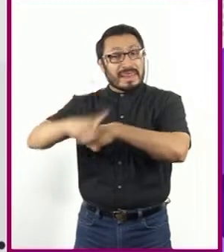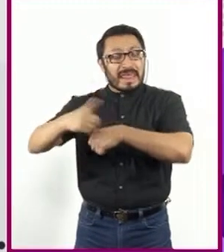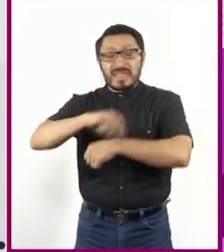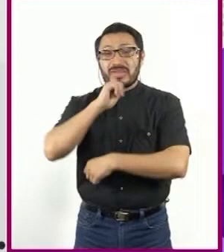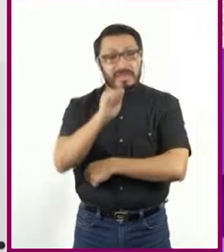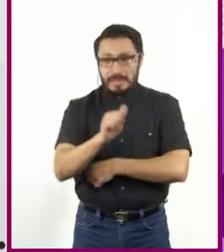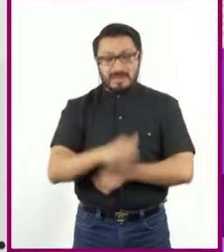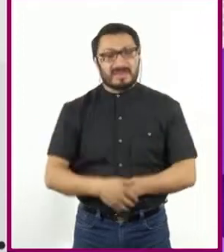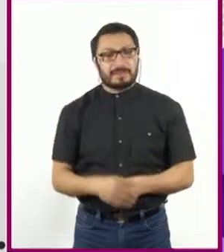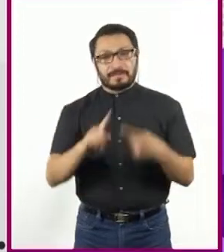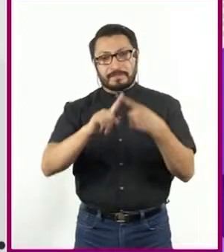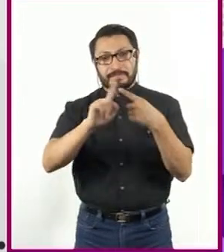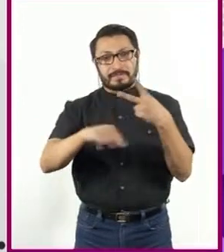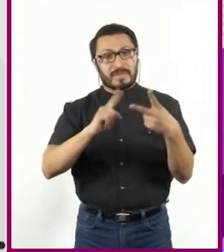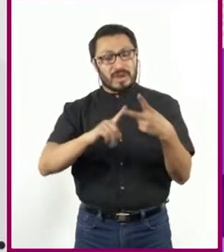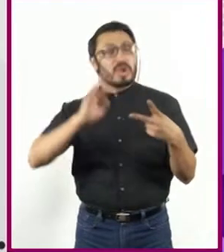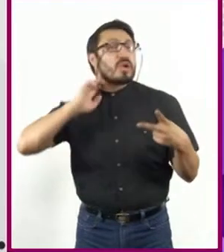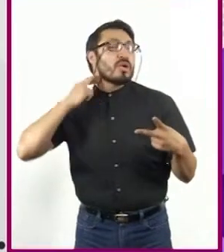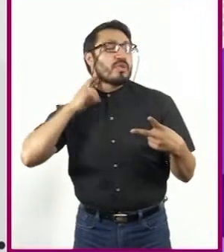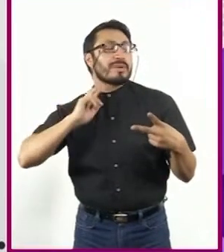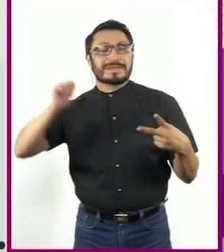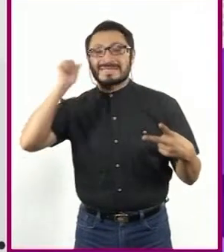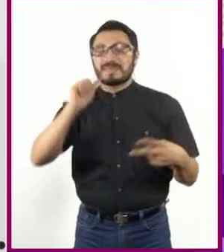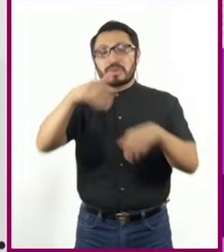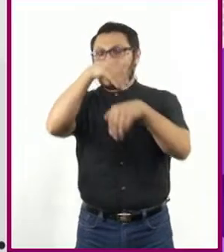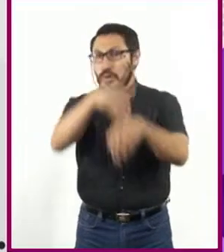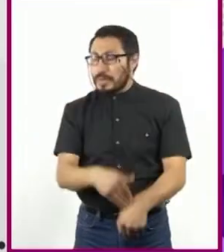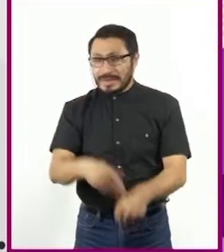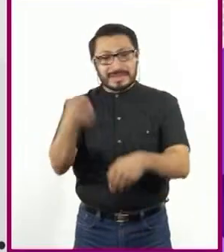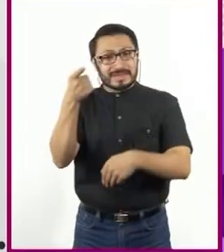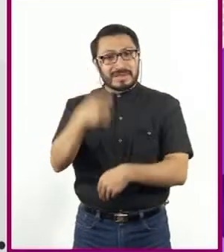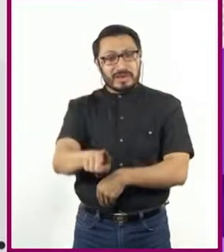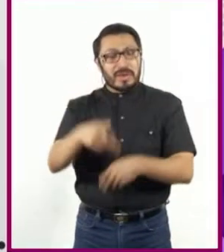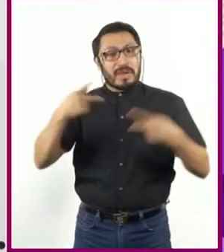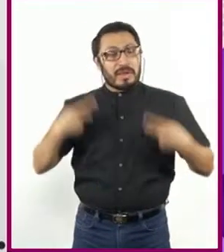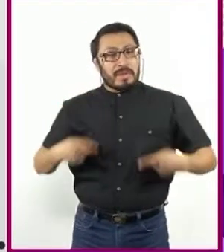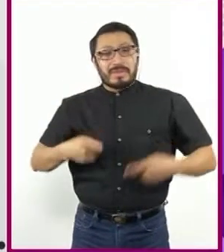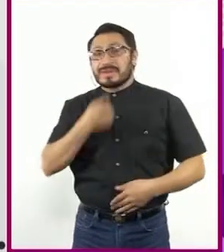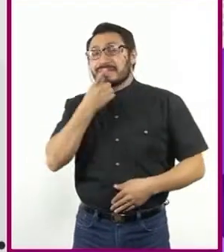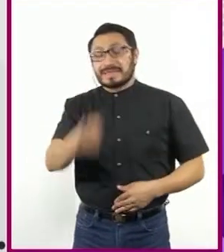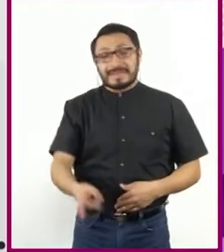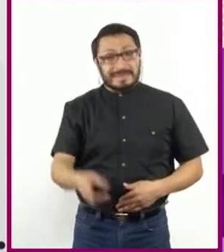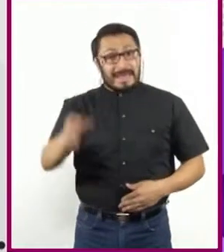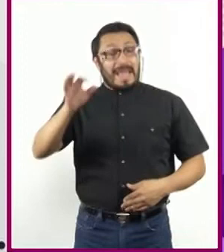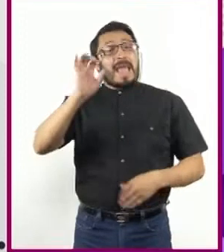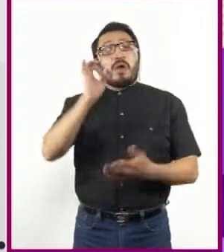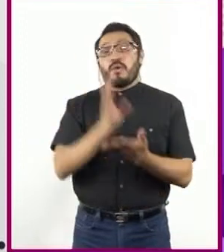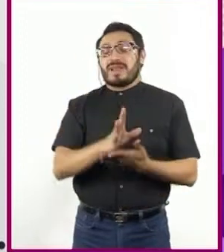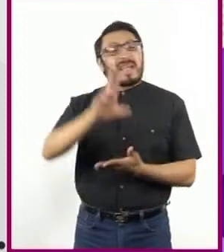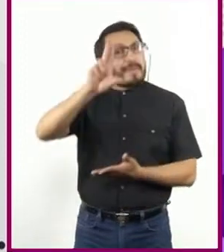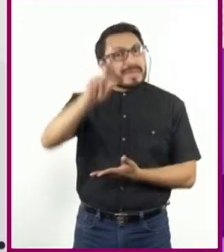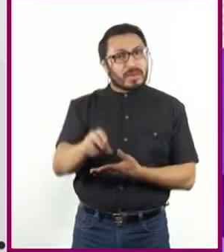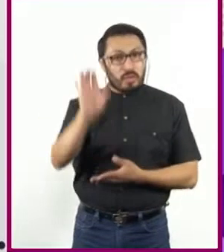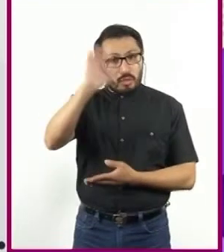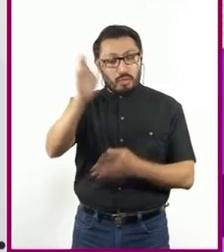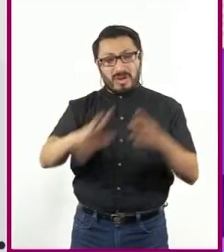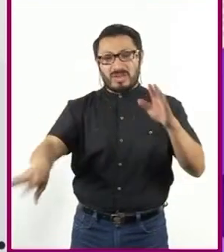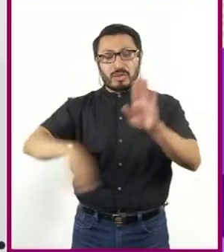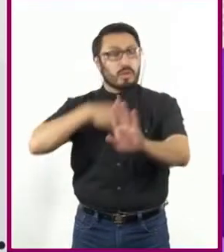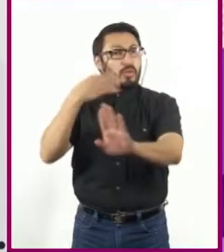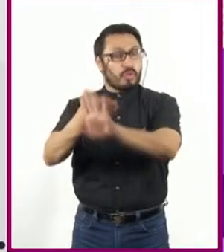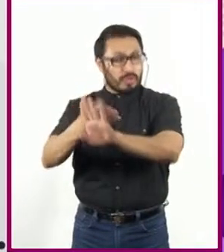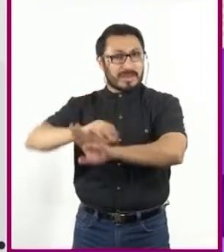2. Un robot debe obedecer las órdenes dadas por los seres humanos, excepto si éstas entran en conflicto con la primera